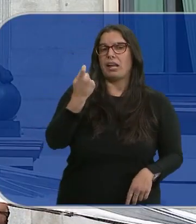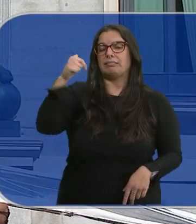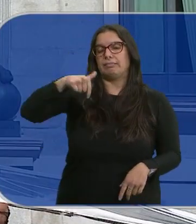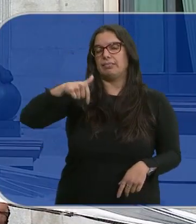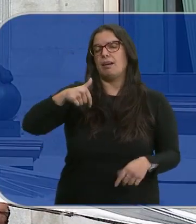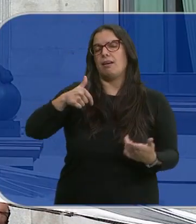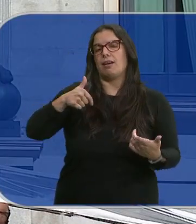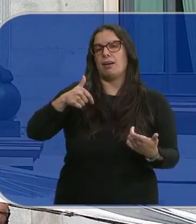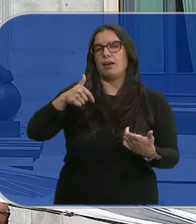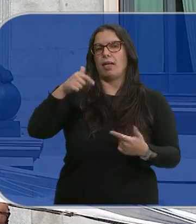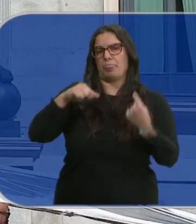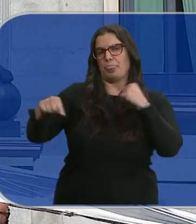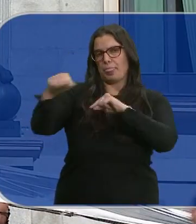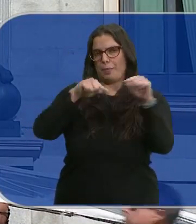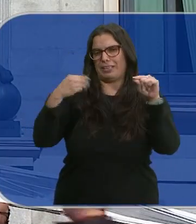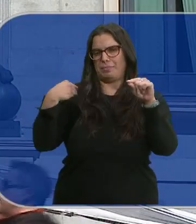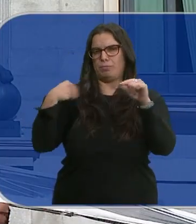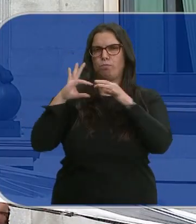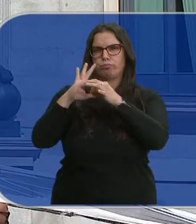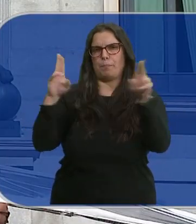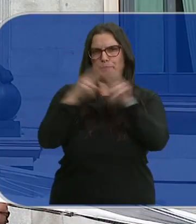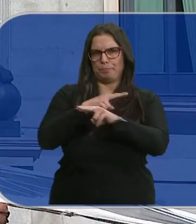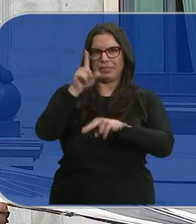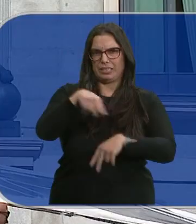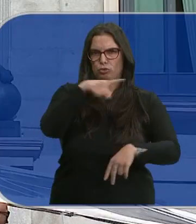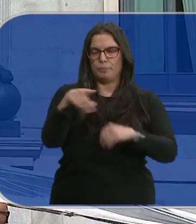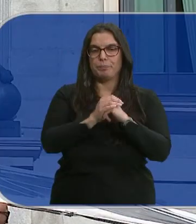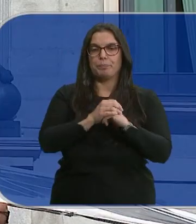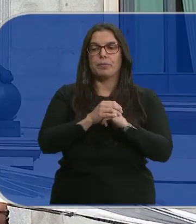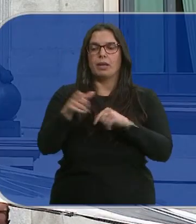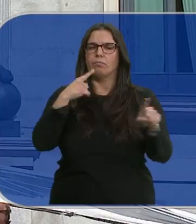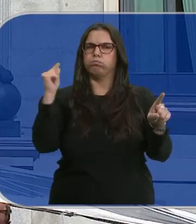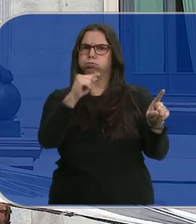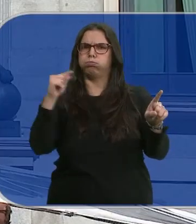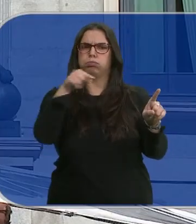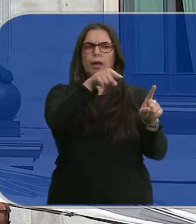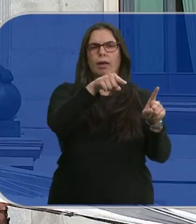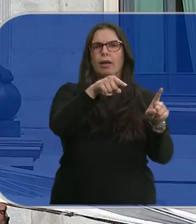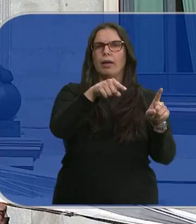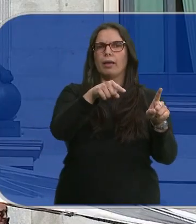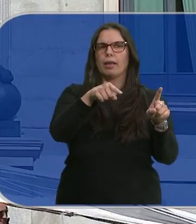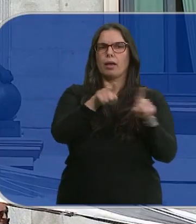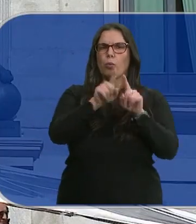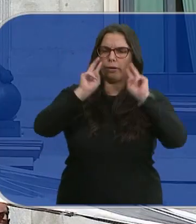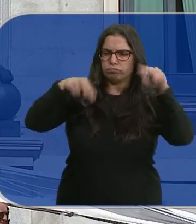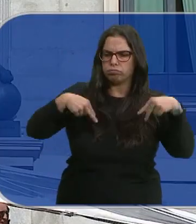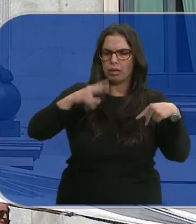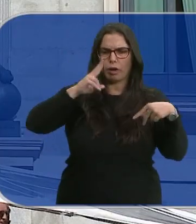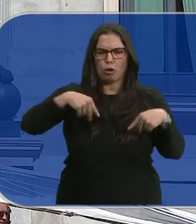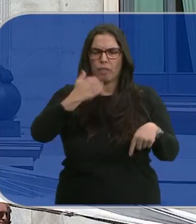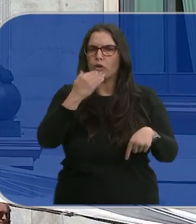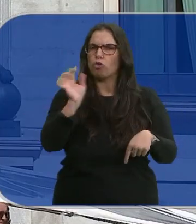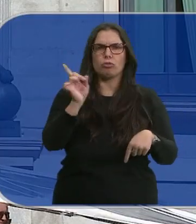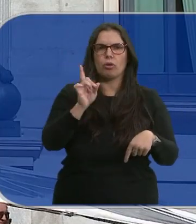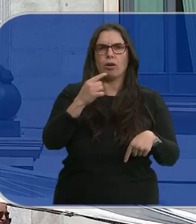aquí en el Congreso de los Diputados ese debate de reprobación. Redondo, cuando ha sido confrontada con esta situación de las pulseras, lejos de hacer autocrítica, ha optado